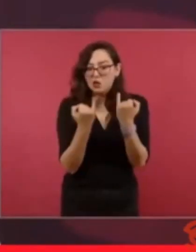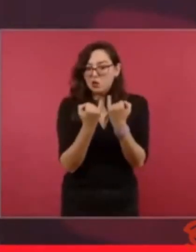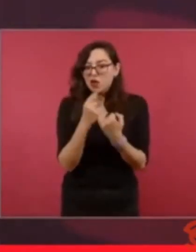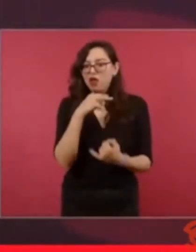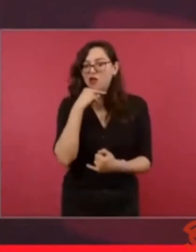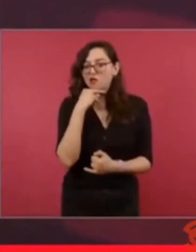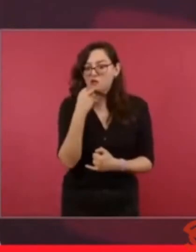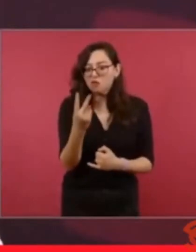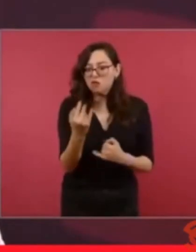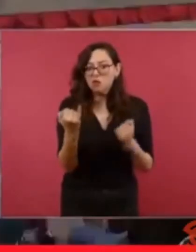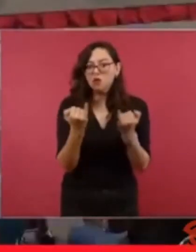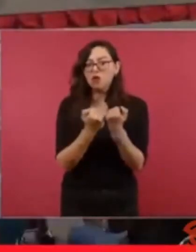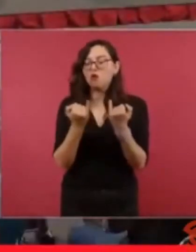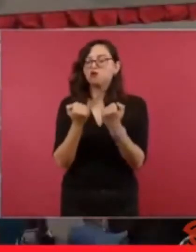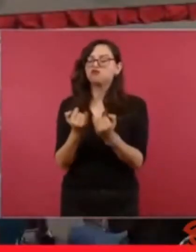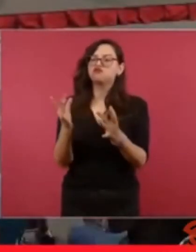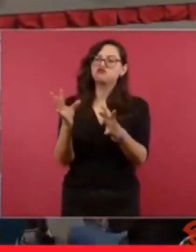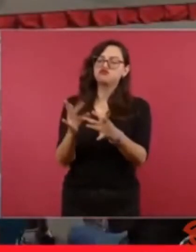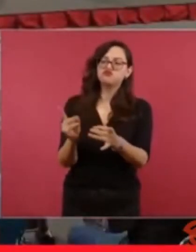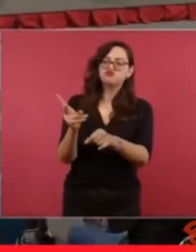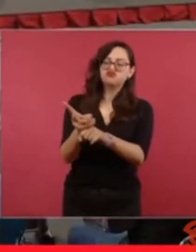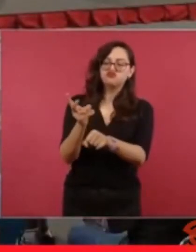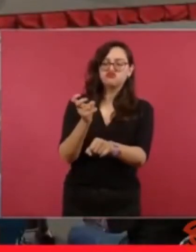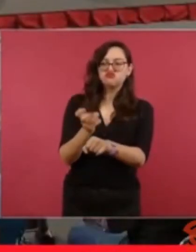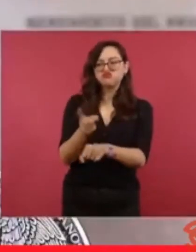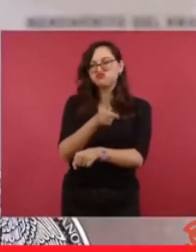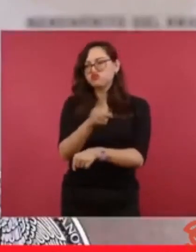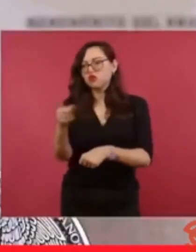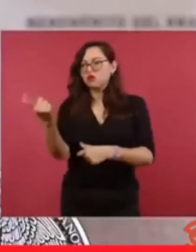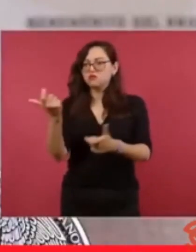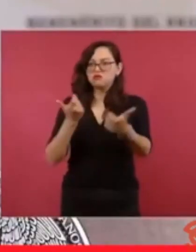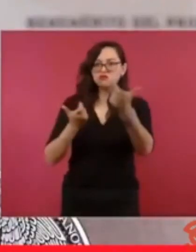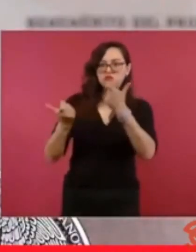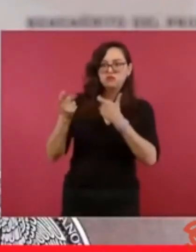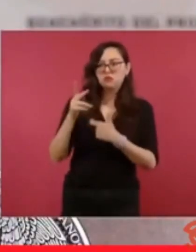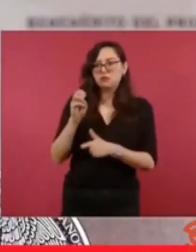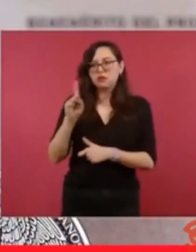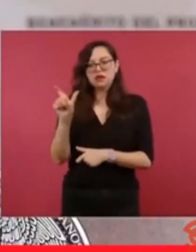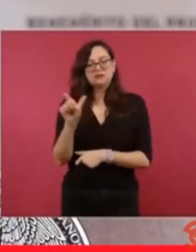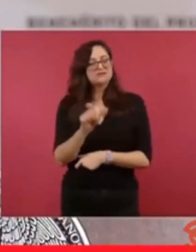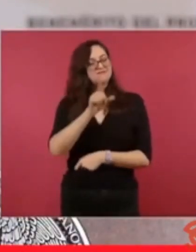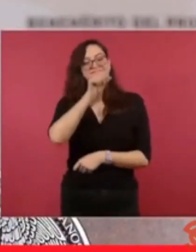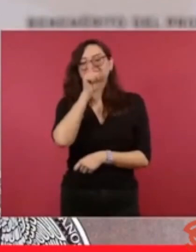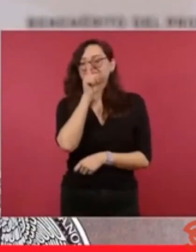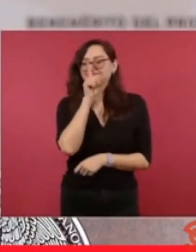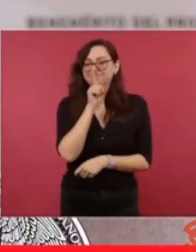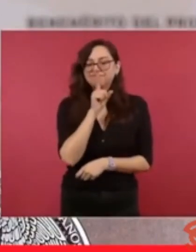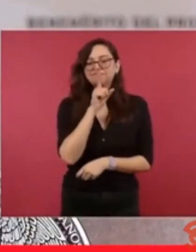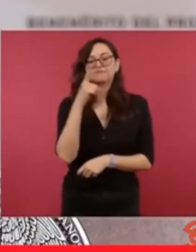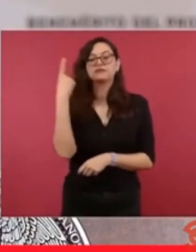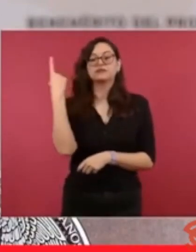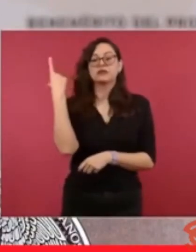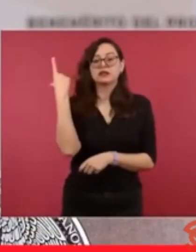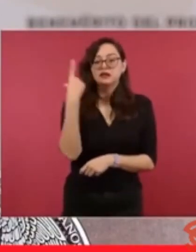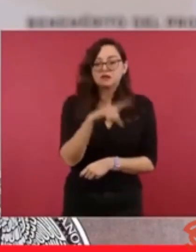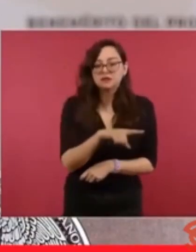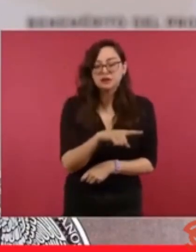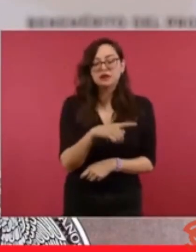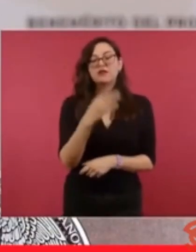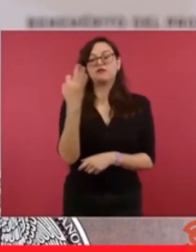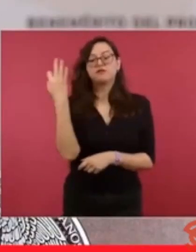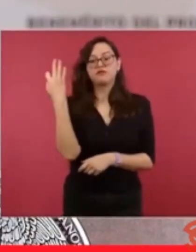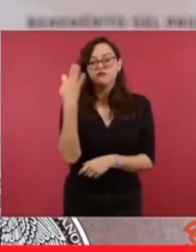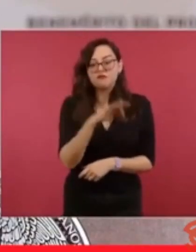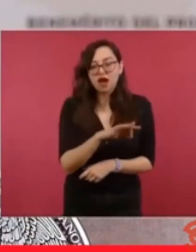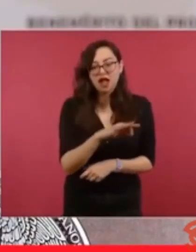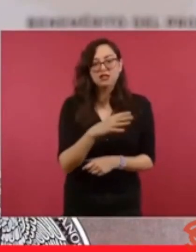invitando a la gente a invertir, lo cual es absolutamente falso. Estos videos generados con inteligencia artificial del presidente es para engañar a las